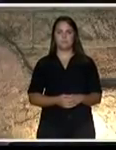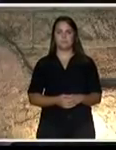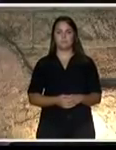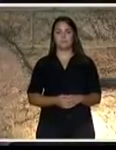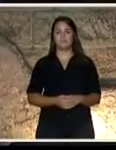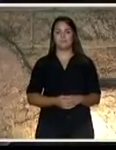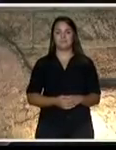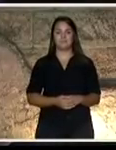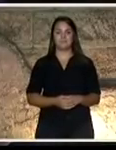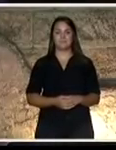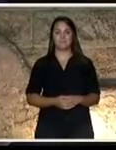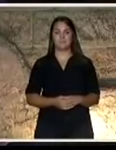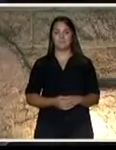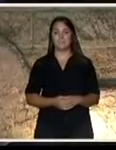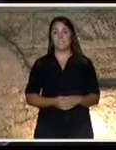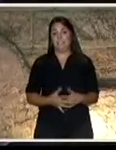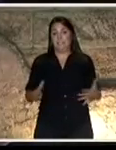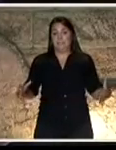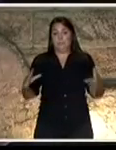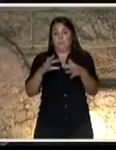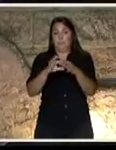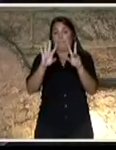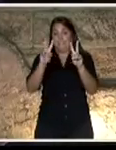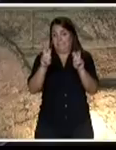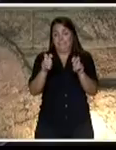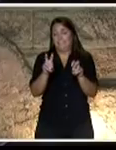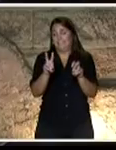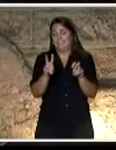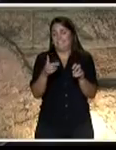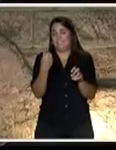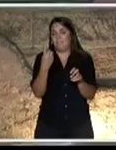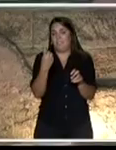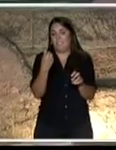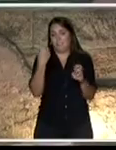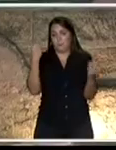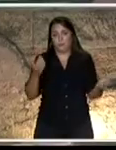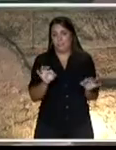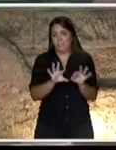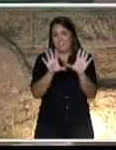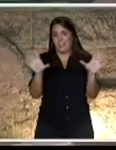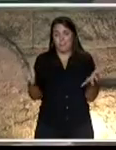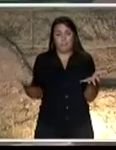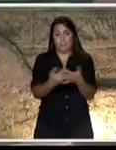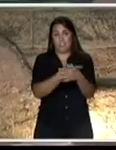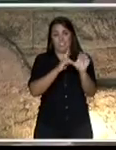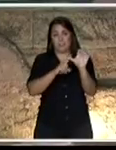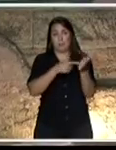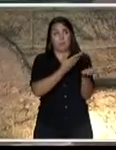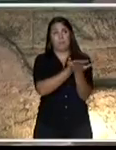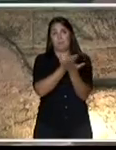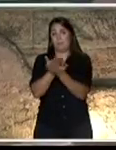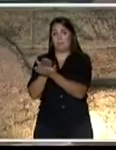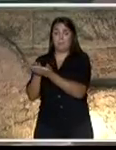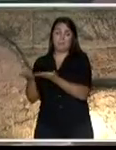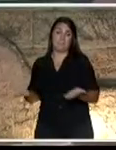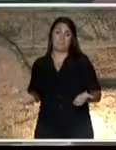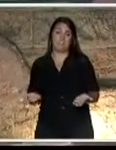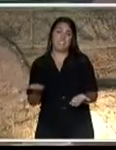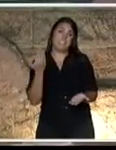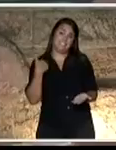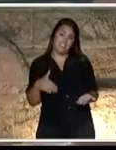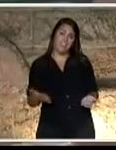Ya no, más hermanamiento, sí, me queda uno que está en el clamor de todos y que toda Extremadura lo viene pidiendo. Ya son